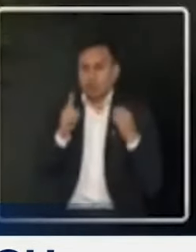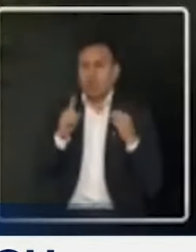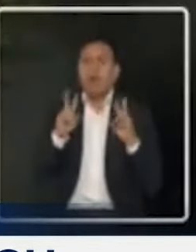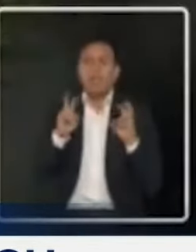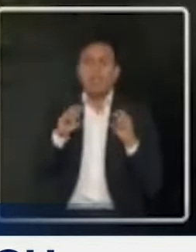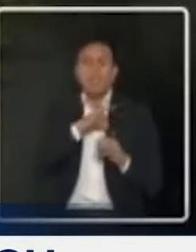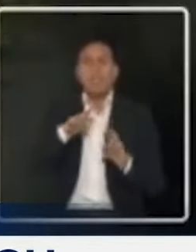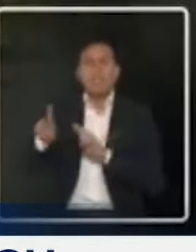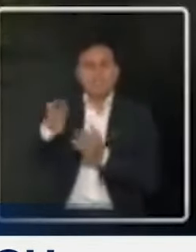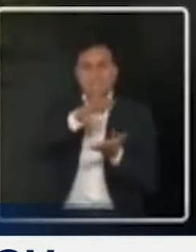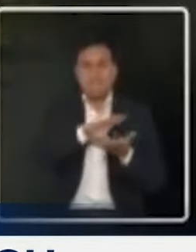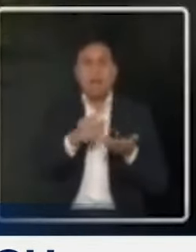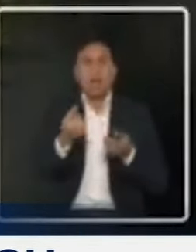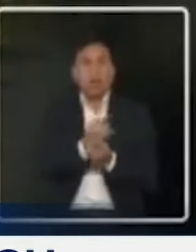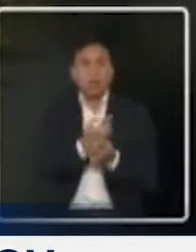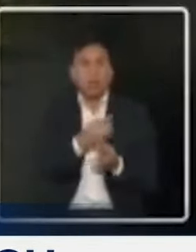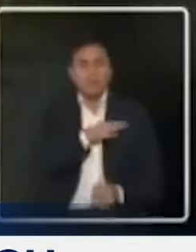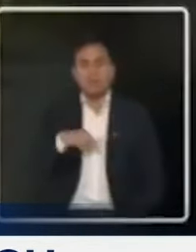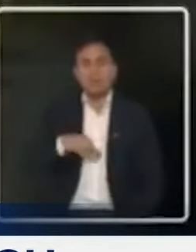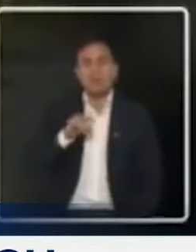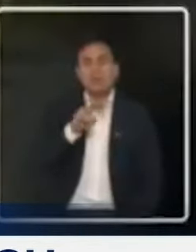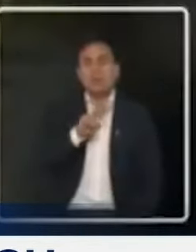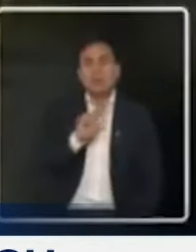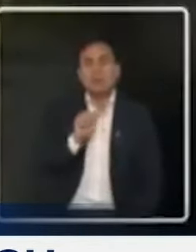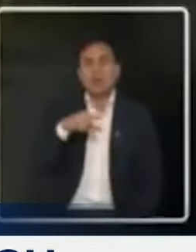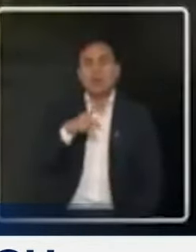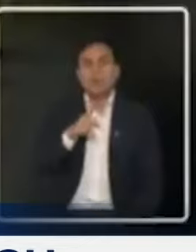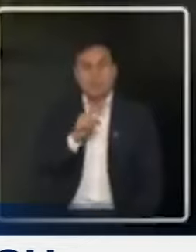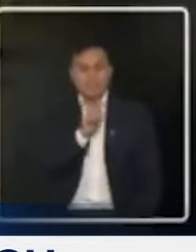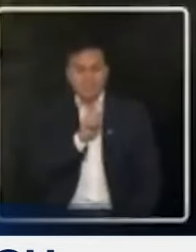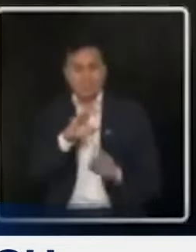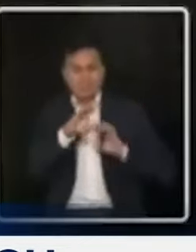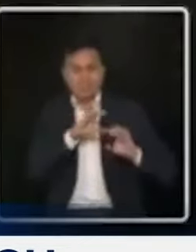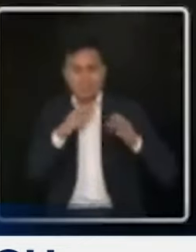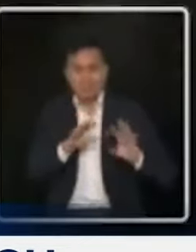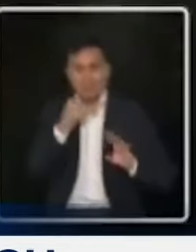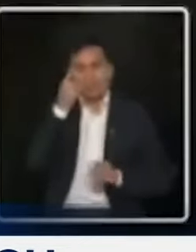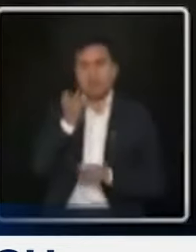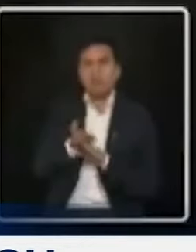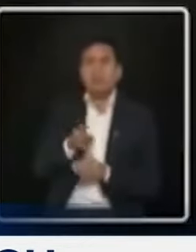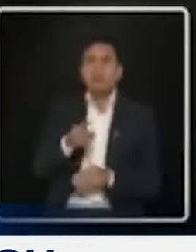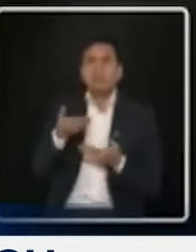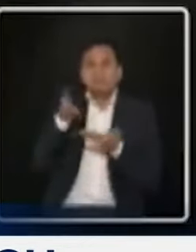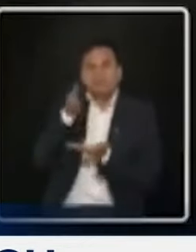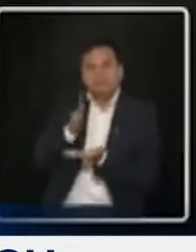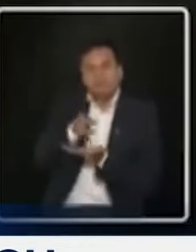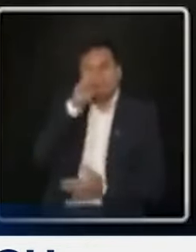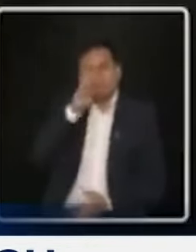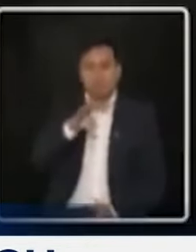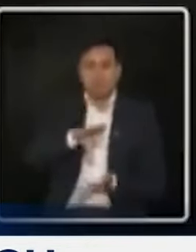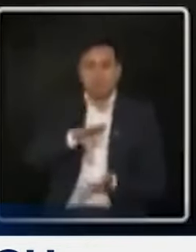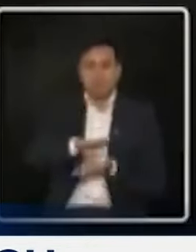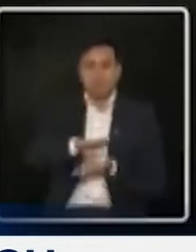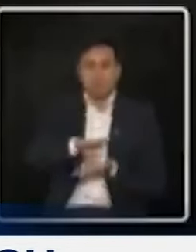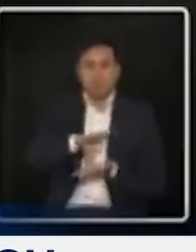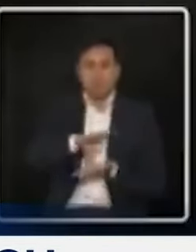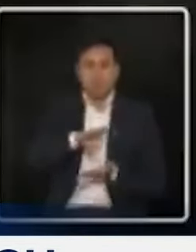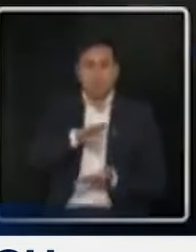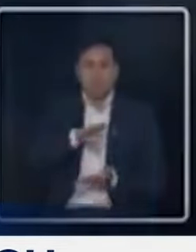ve a nivel de Cancillería, lo conversamos con el ministro van Claveren, pero acá yo exijo respeto para con nuestro país.